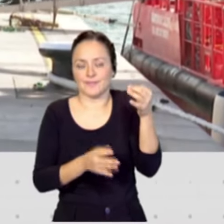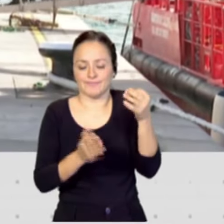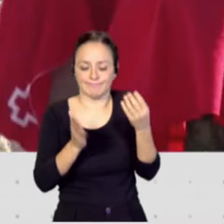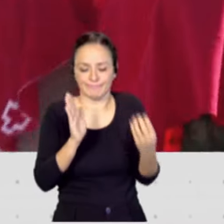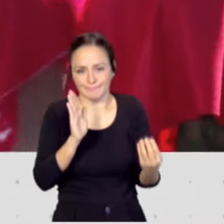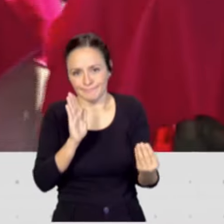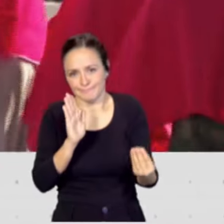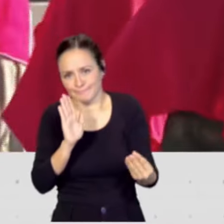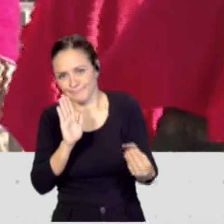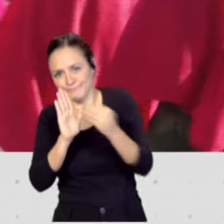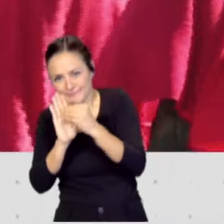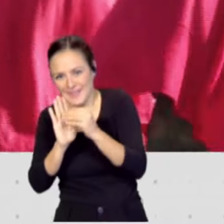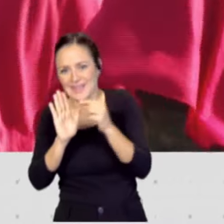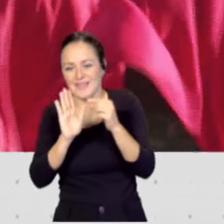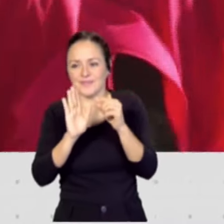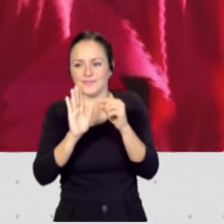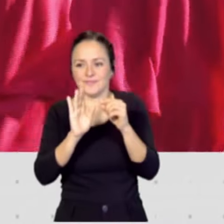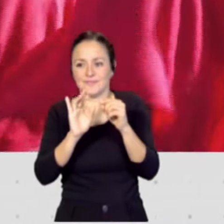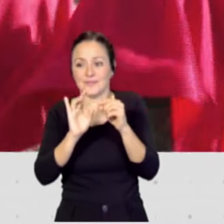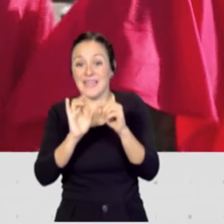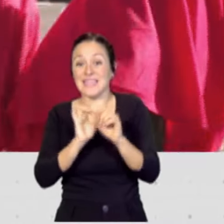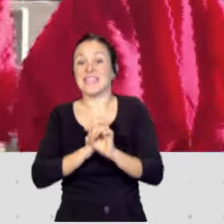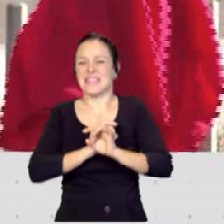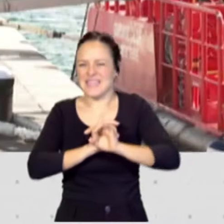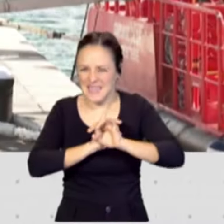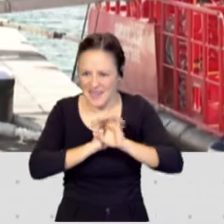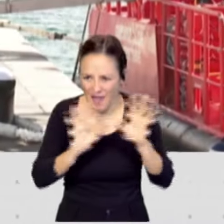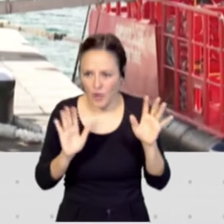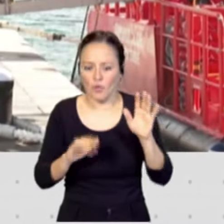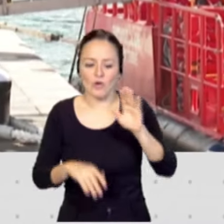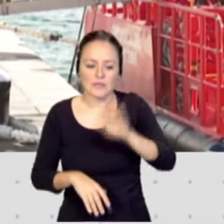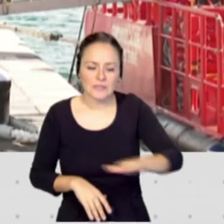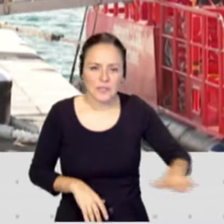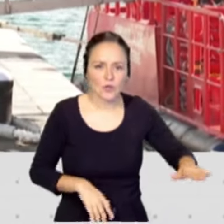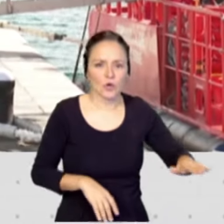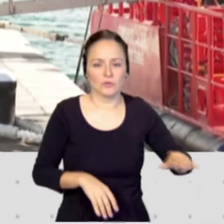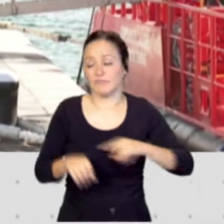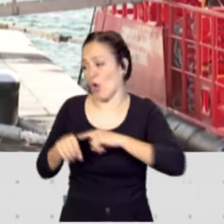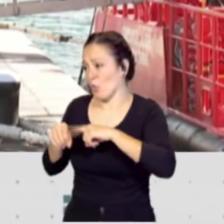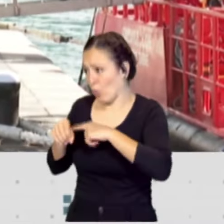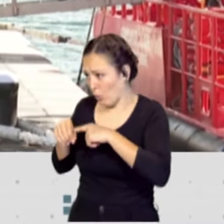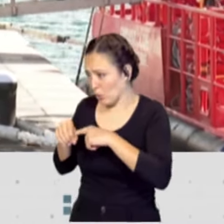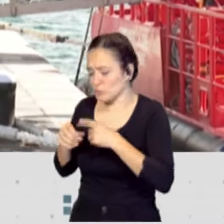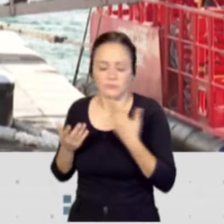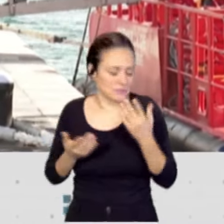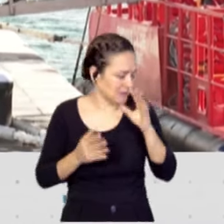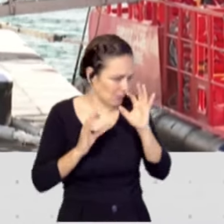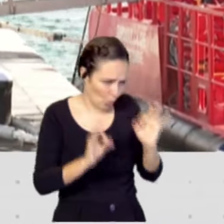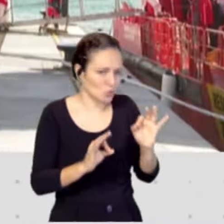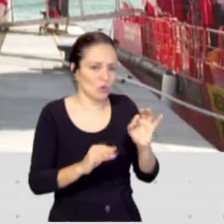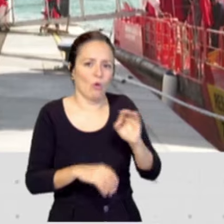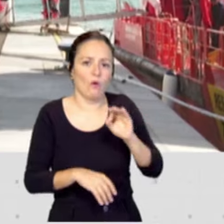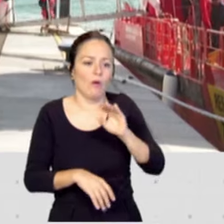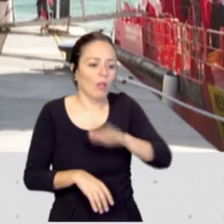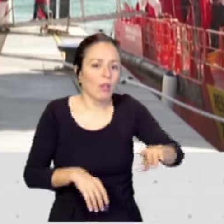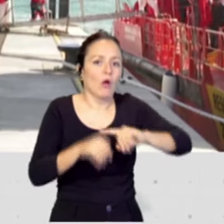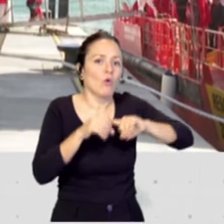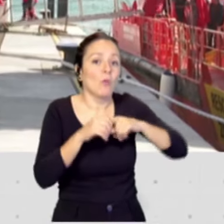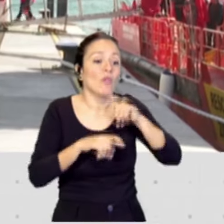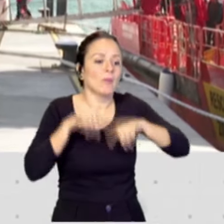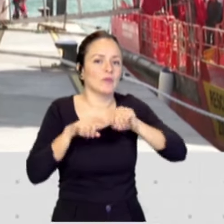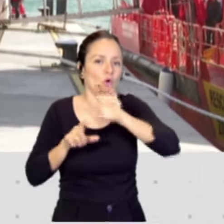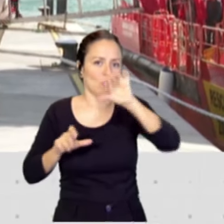eh la la el número de de de menores exactamente los cupos eh Por comunidad Autónoma porque ahí se